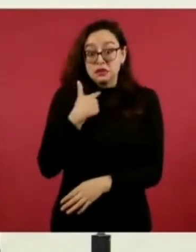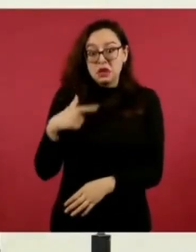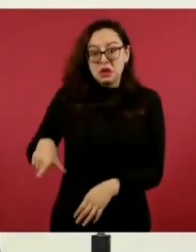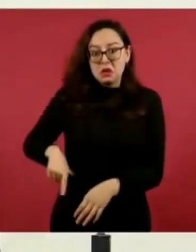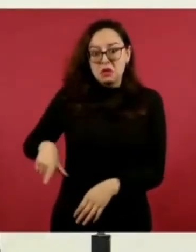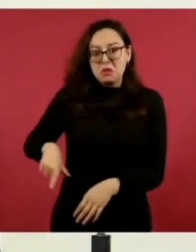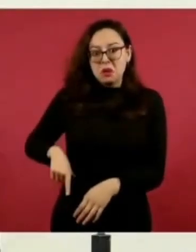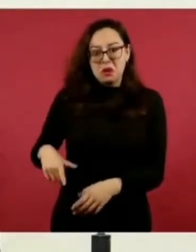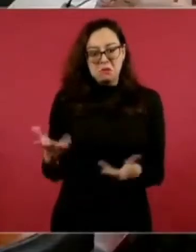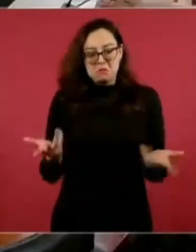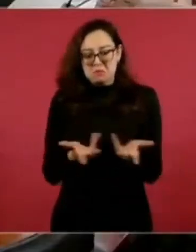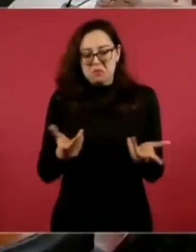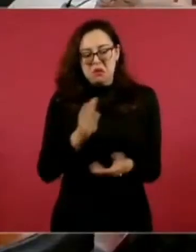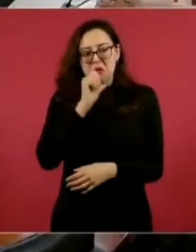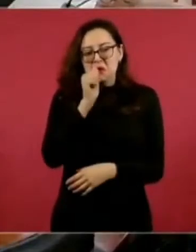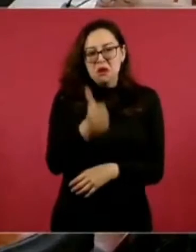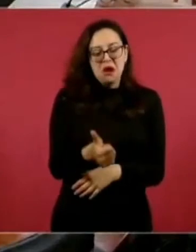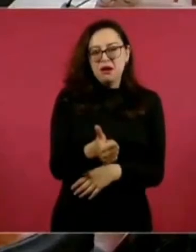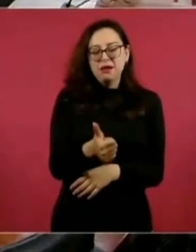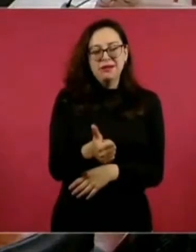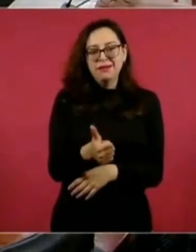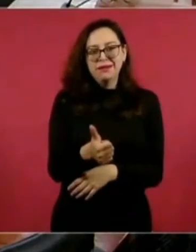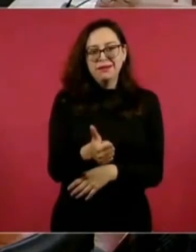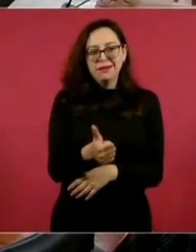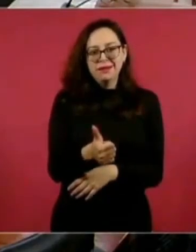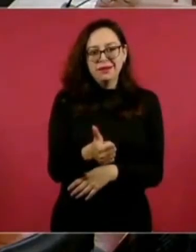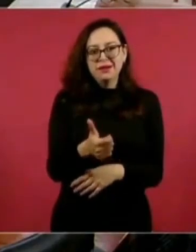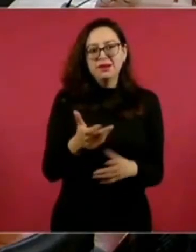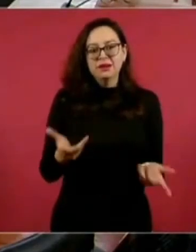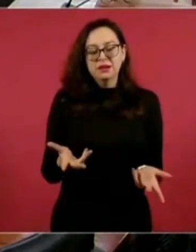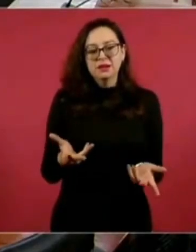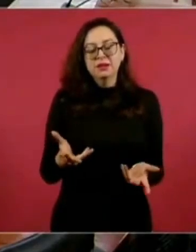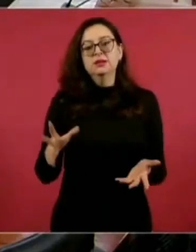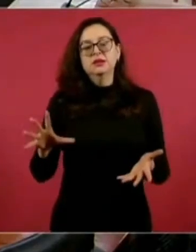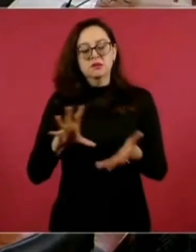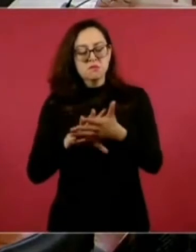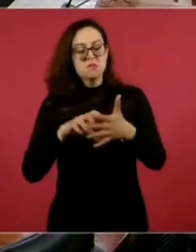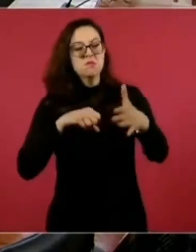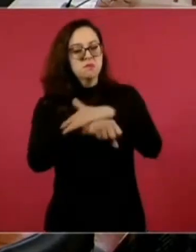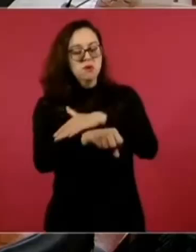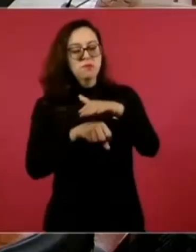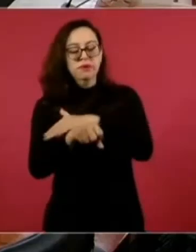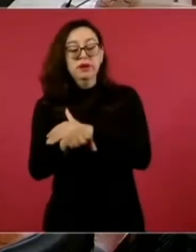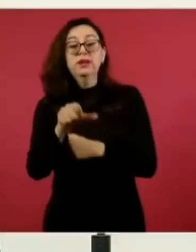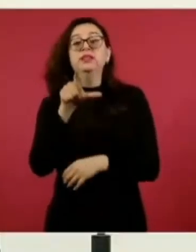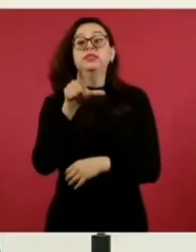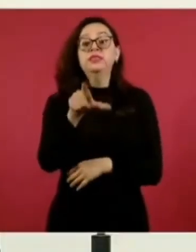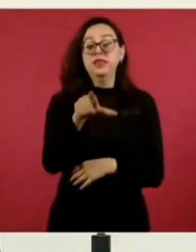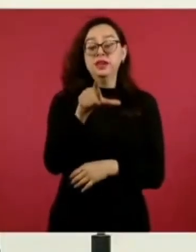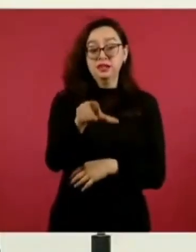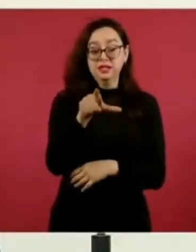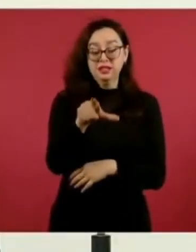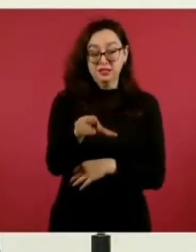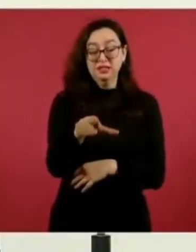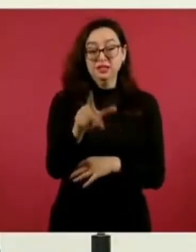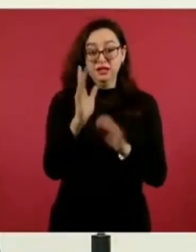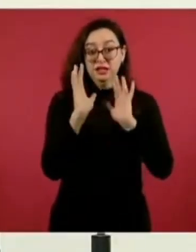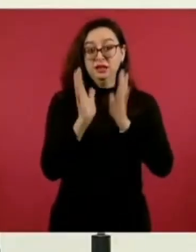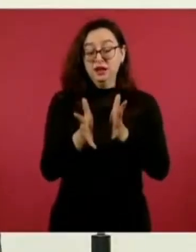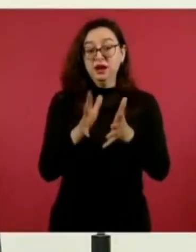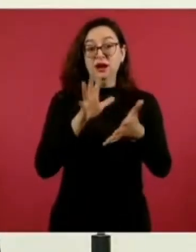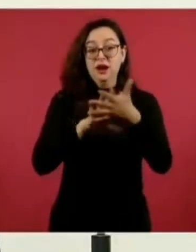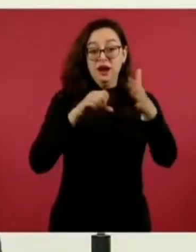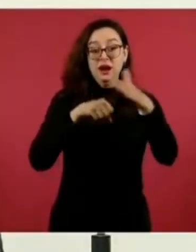son 17. Bajo proceso, ¿no? Porque algunos ya... Unos en la cárcel, otros bajo proceso,